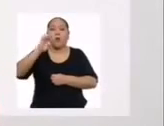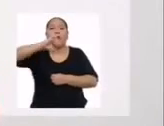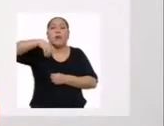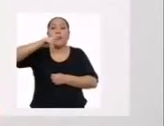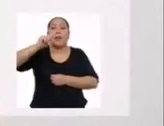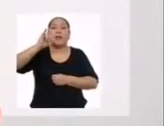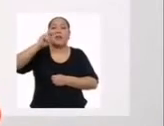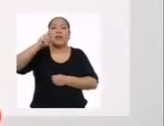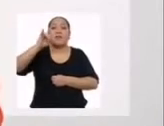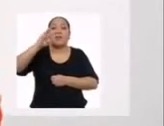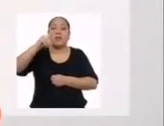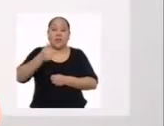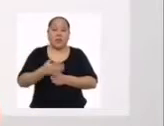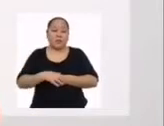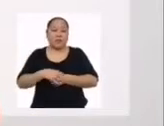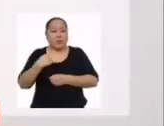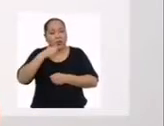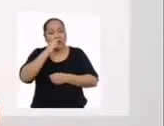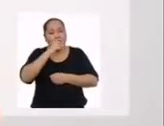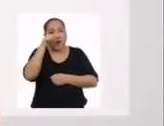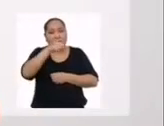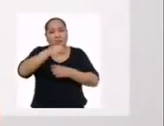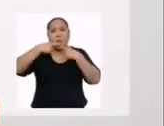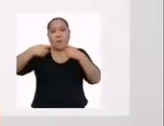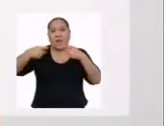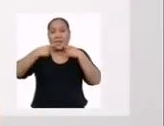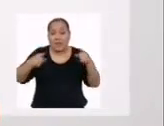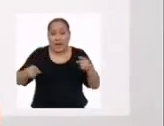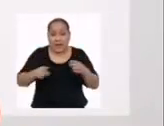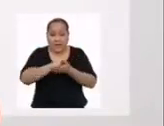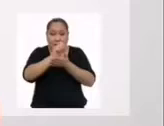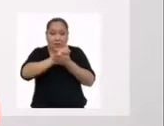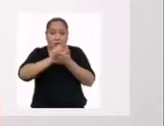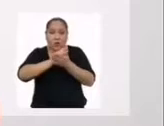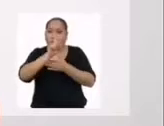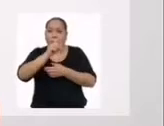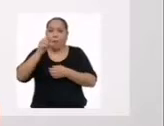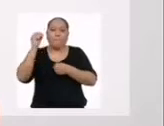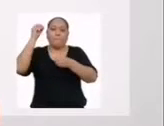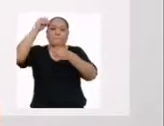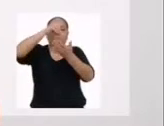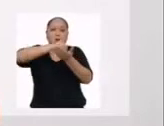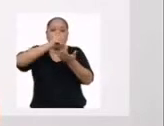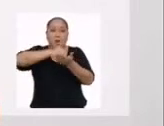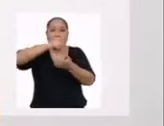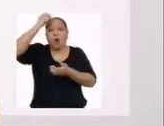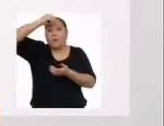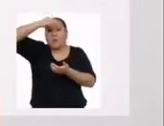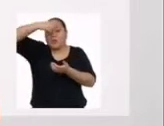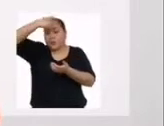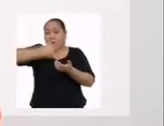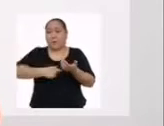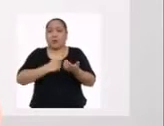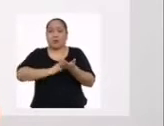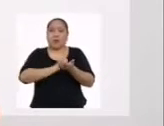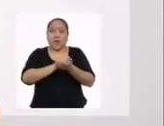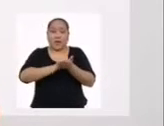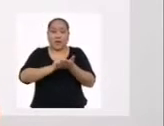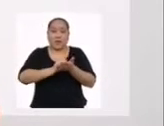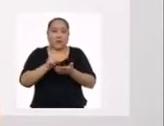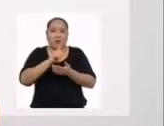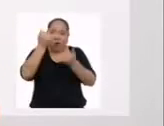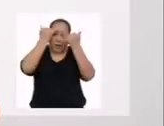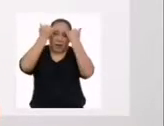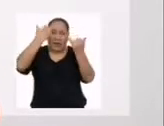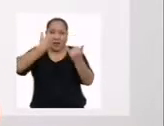Me refiero a que estos mensajes escritos no incluyen opiniones del autor y no se amparan en argumentaciones propias para